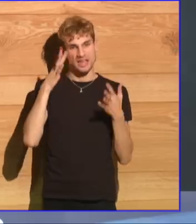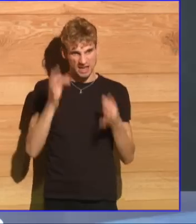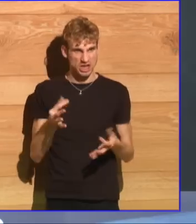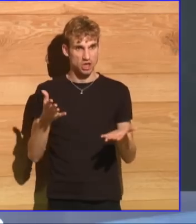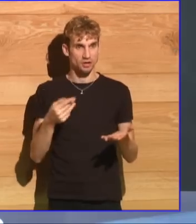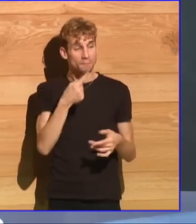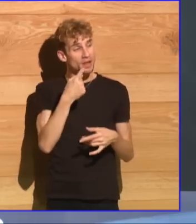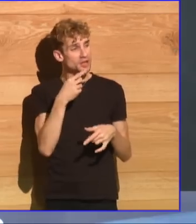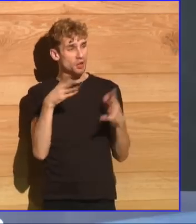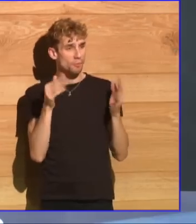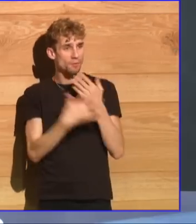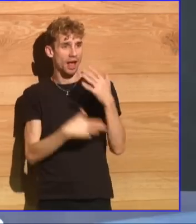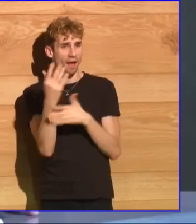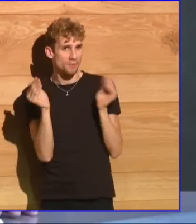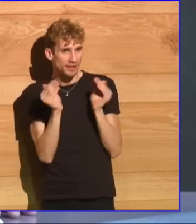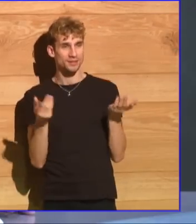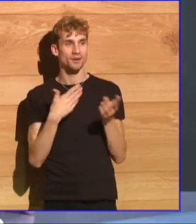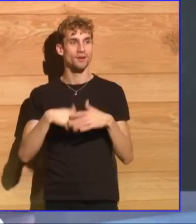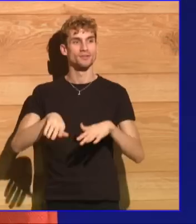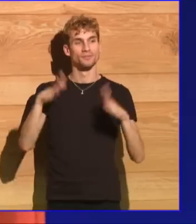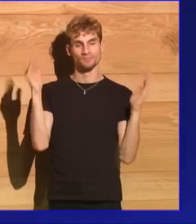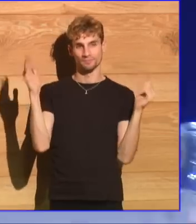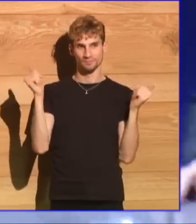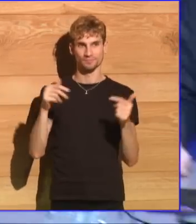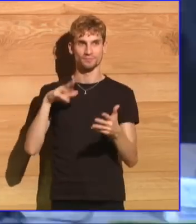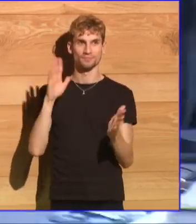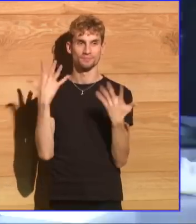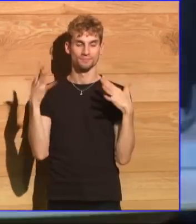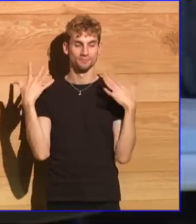brazos así chiquitos. ¡Nos vamos, señores!